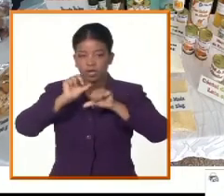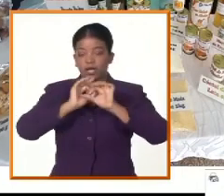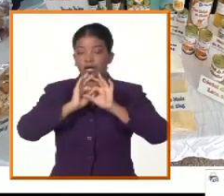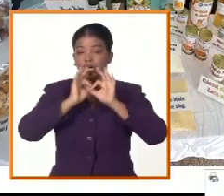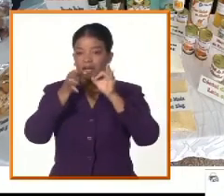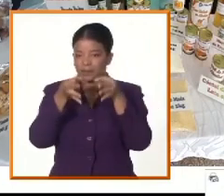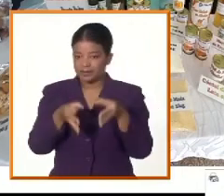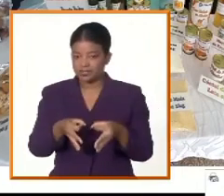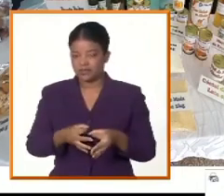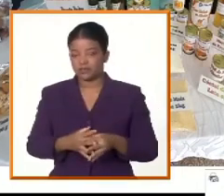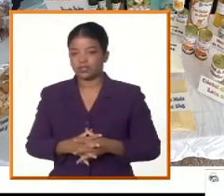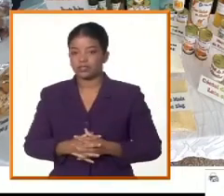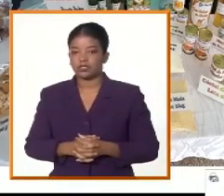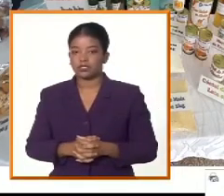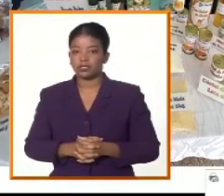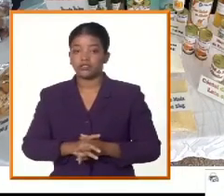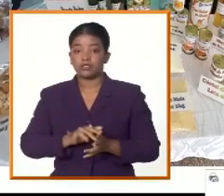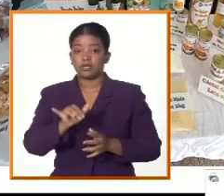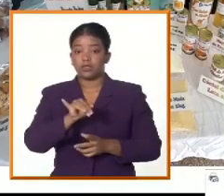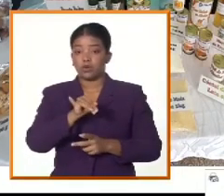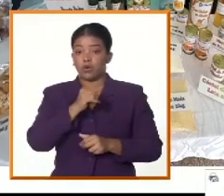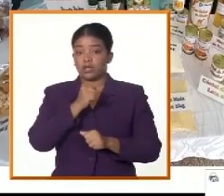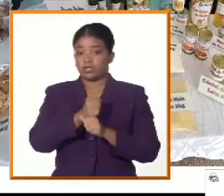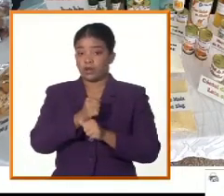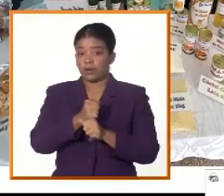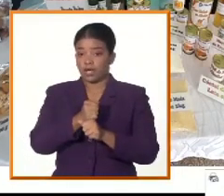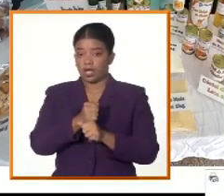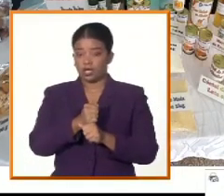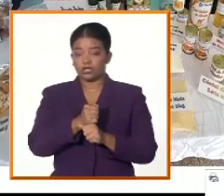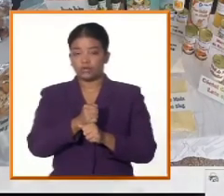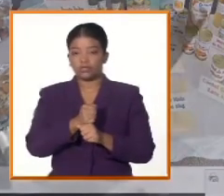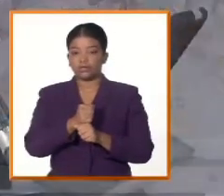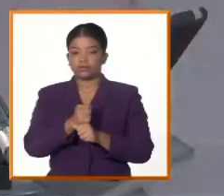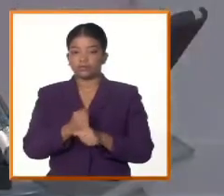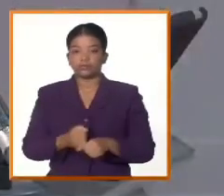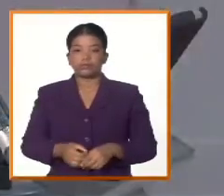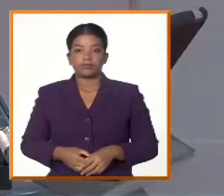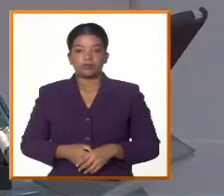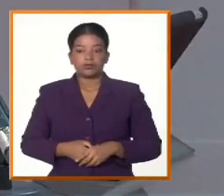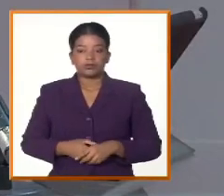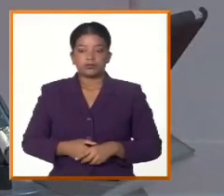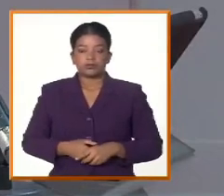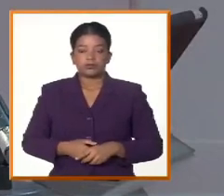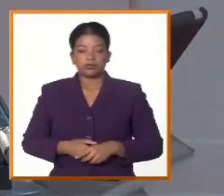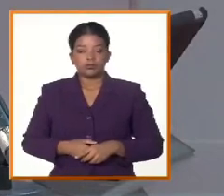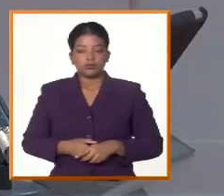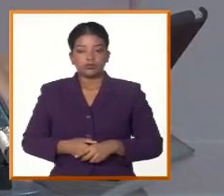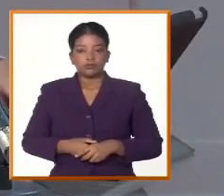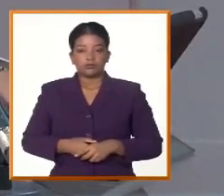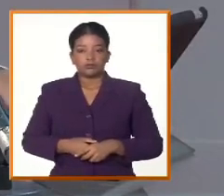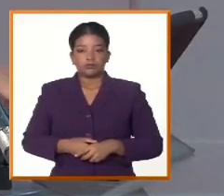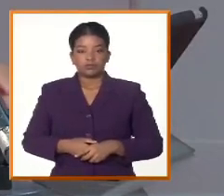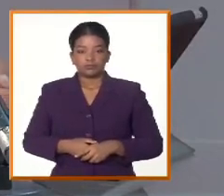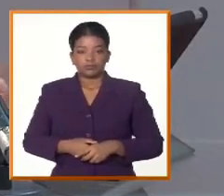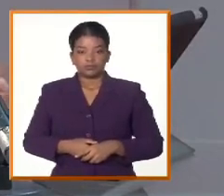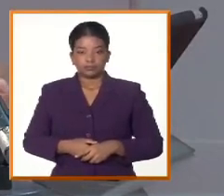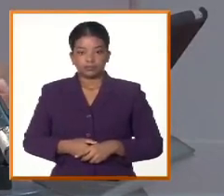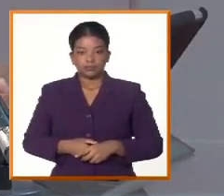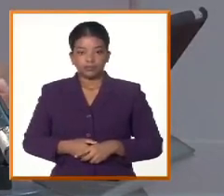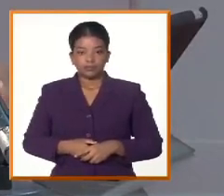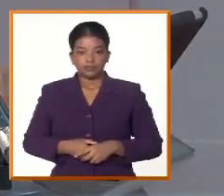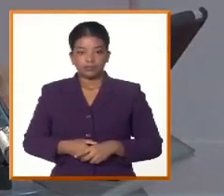ellos y estamos trabajando igual importante y esto ya es una rama que está asociado con